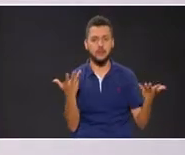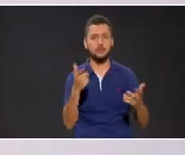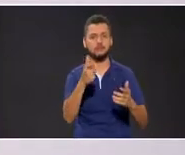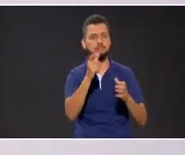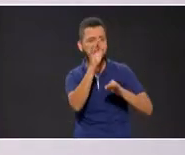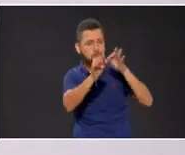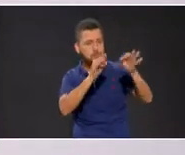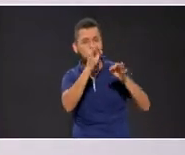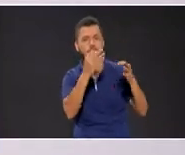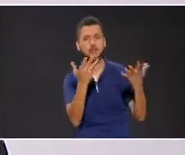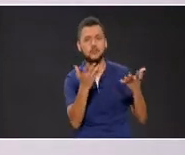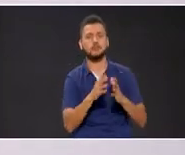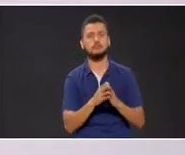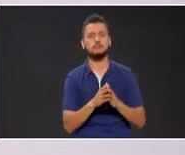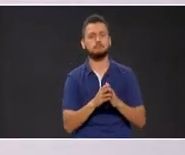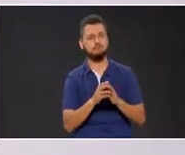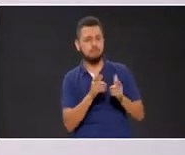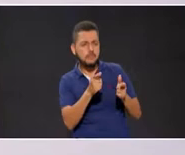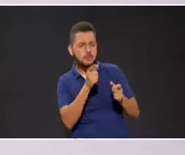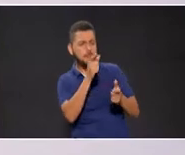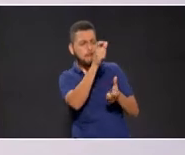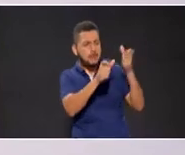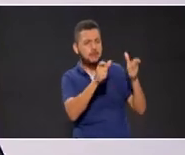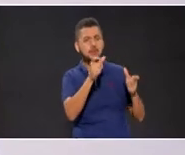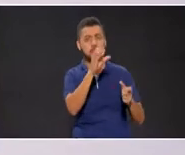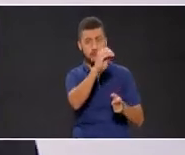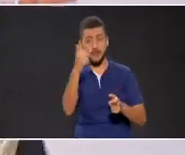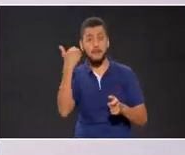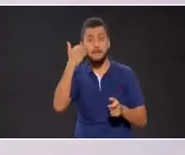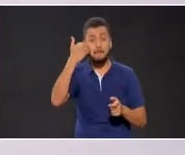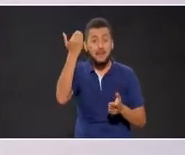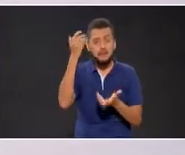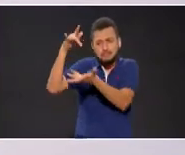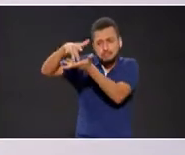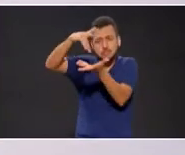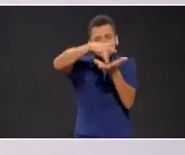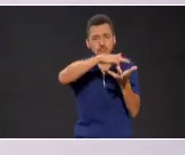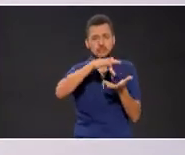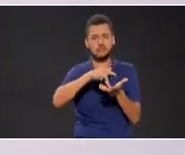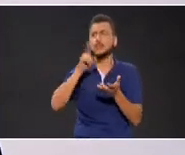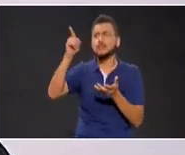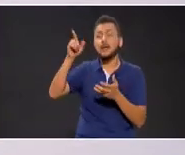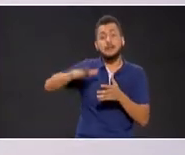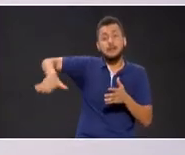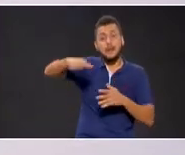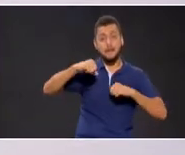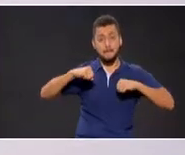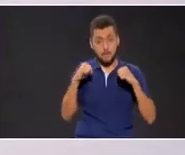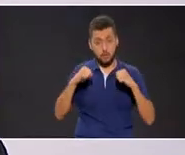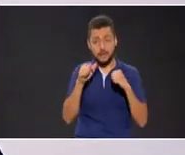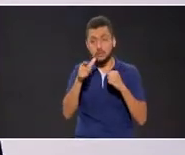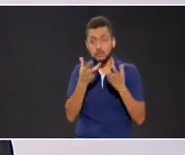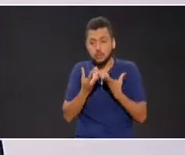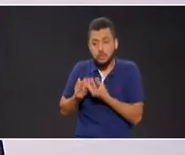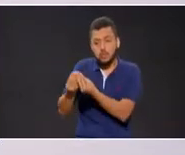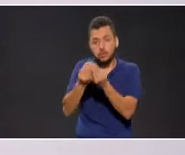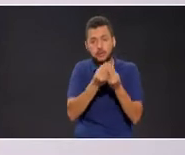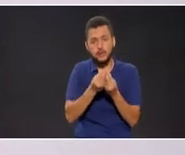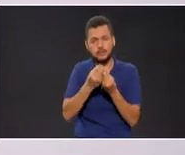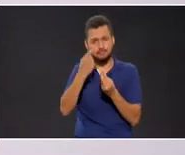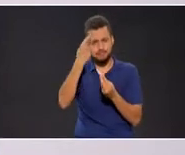productiva de nuestra ciudad y hacerles partícipes a través de lo que en bogotá se conoce como el consejo de sabios y en la ciudad de medellín es este